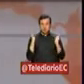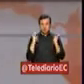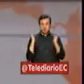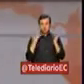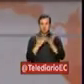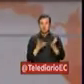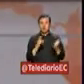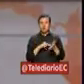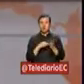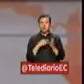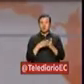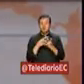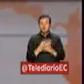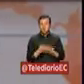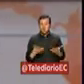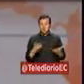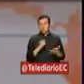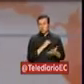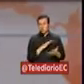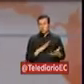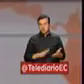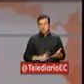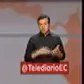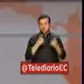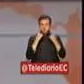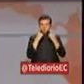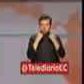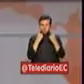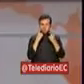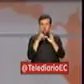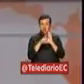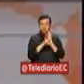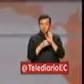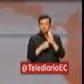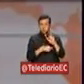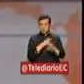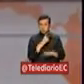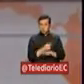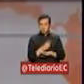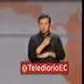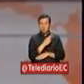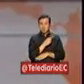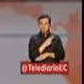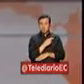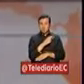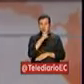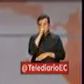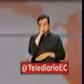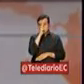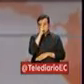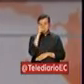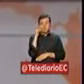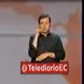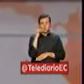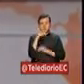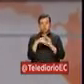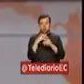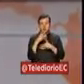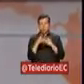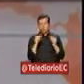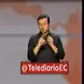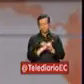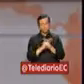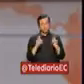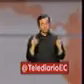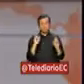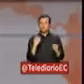trata básicamente de una medida cautelar. Esto es lo que la ley dice. La universidad no podía seguir funcionando como estaba funcionando,